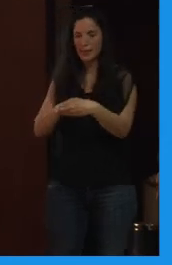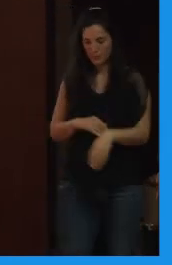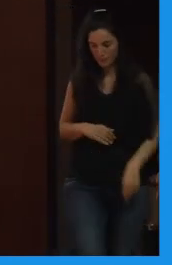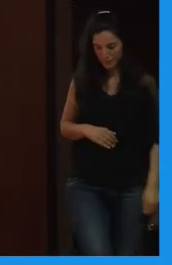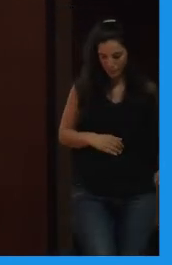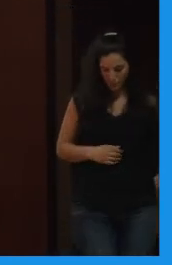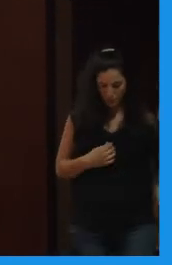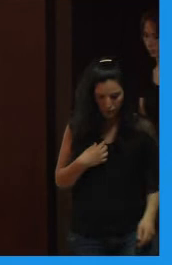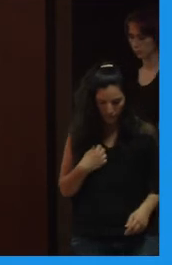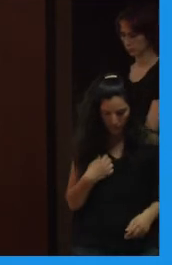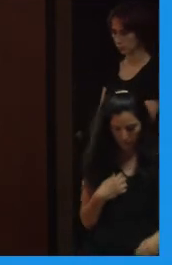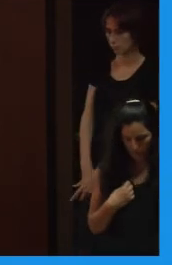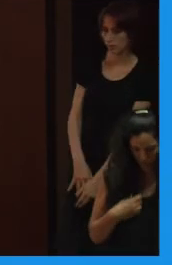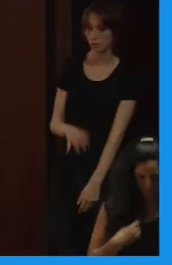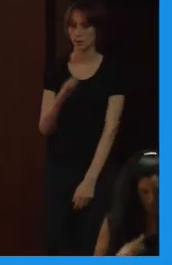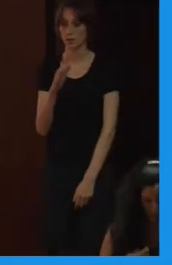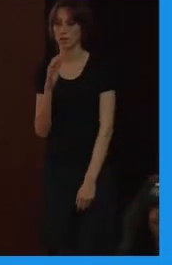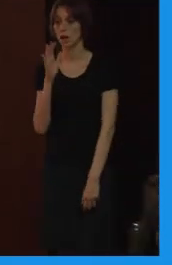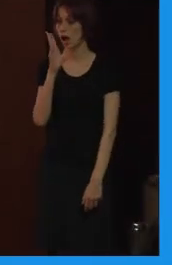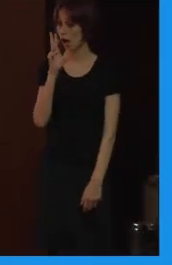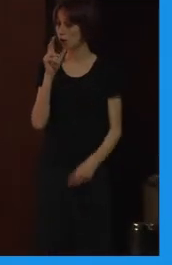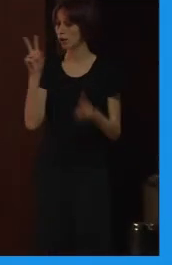Ahora vamos a hablar de la hormona del crecimiento.